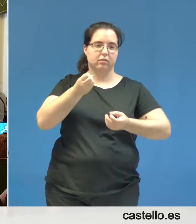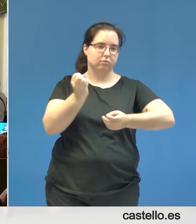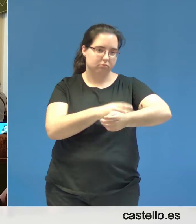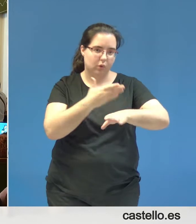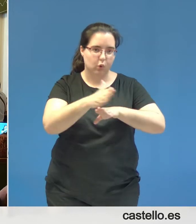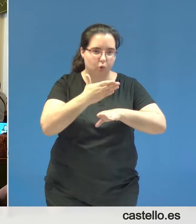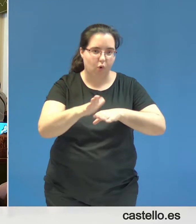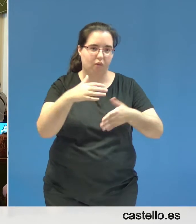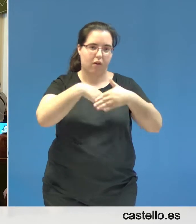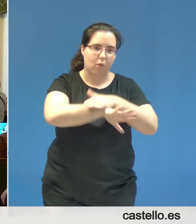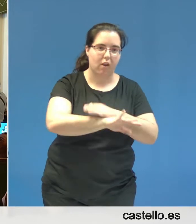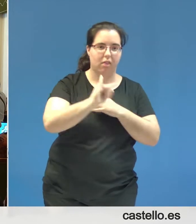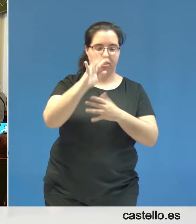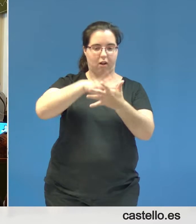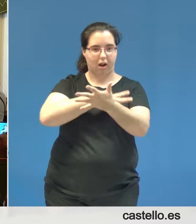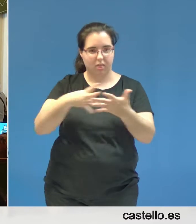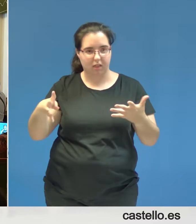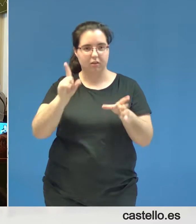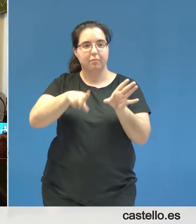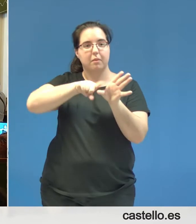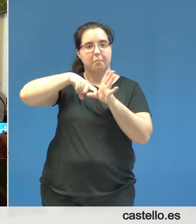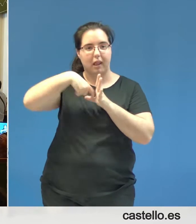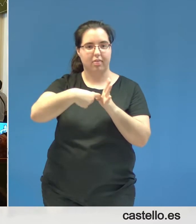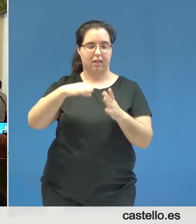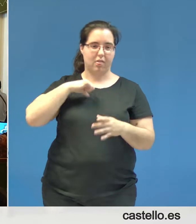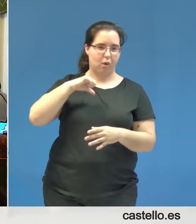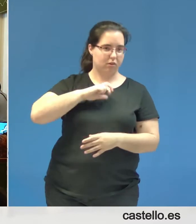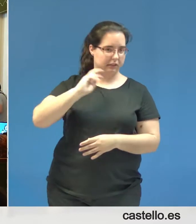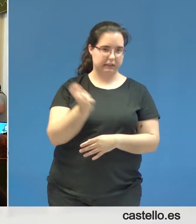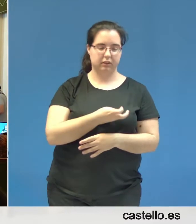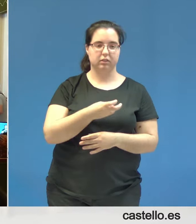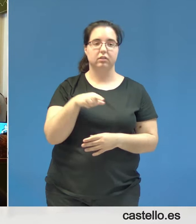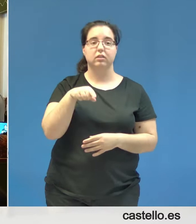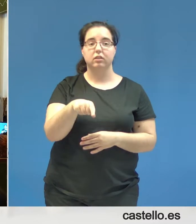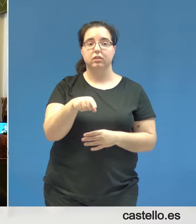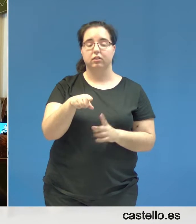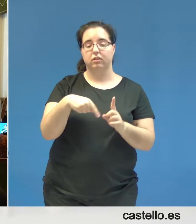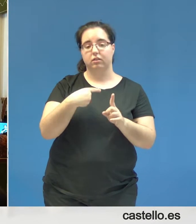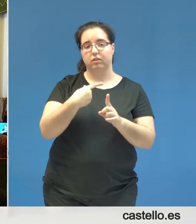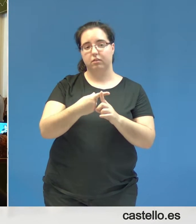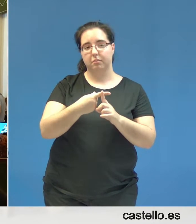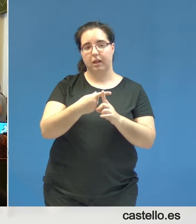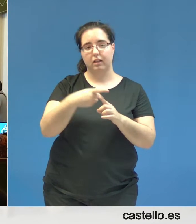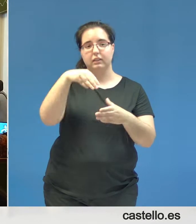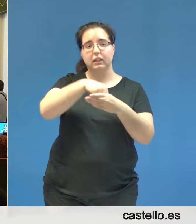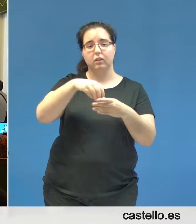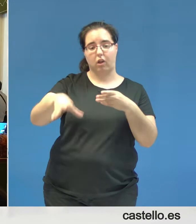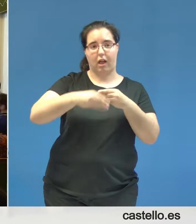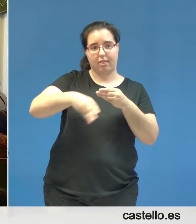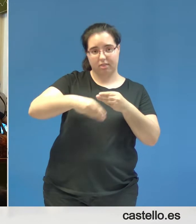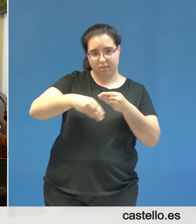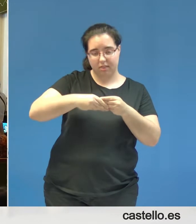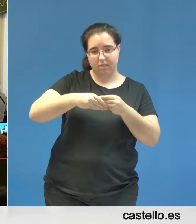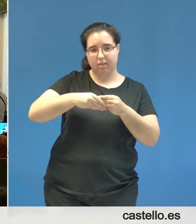tesorería, el calendario, la dotación de la plantilla y retribución, la de deuda viva y demás, pasivos contingentes y como anexos también se incorporan los intereses y